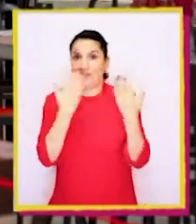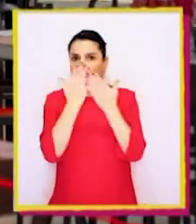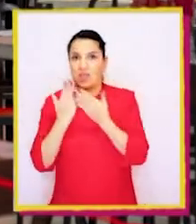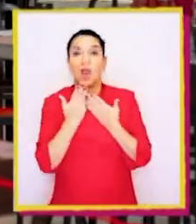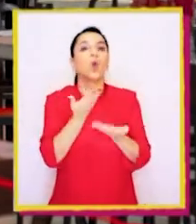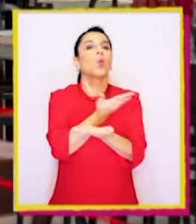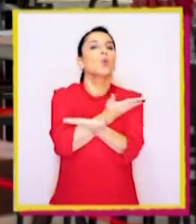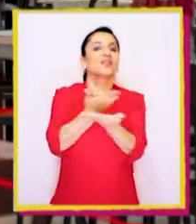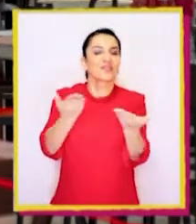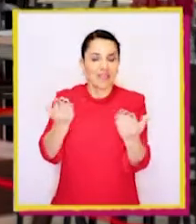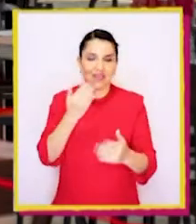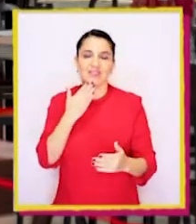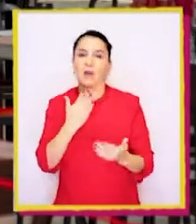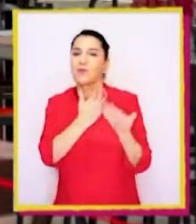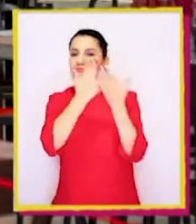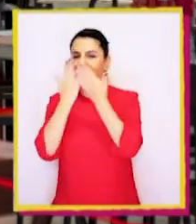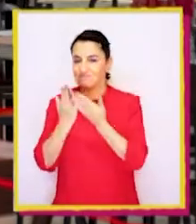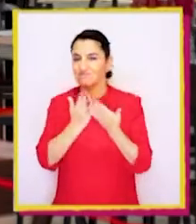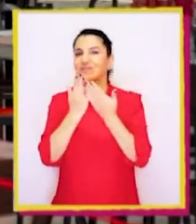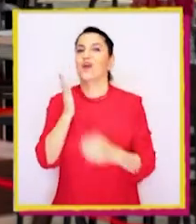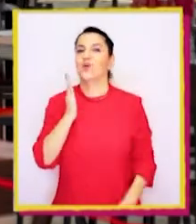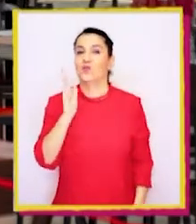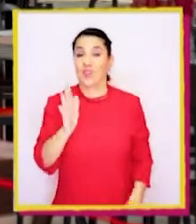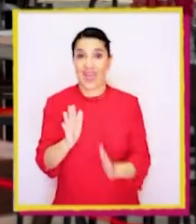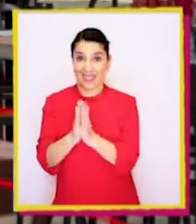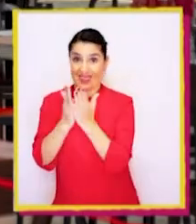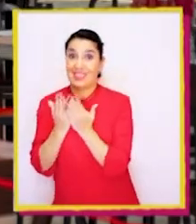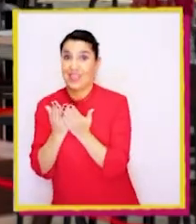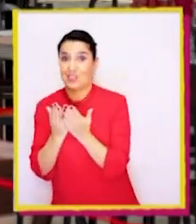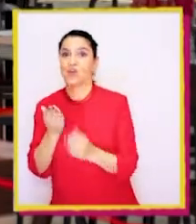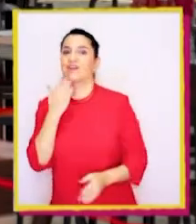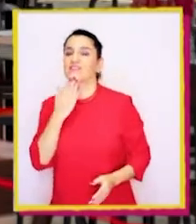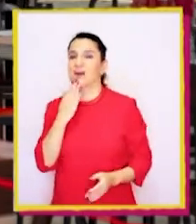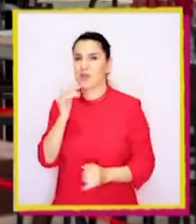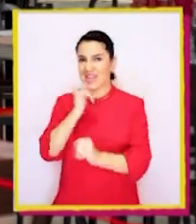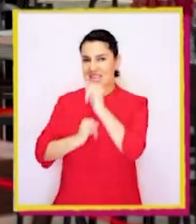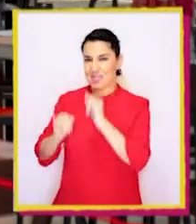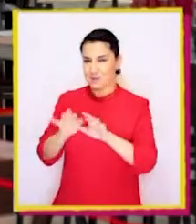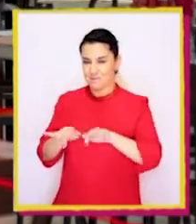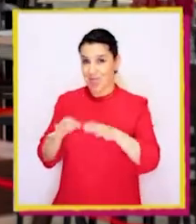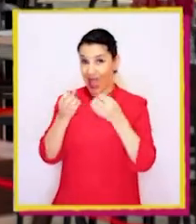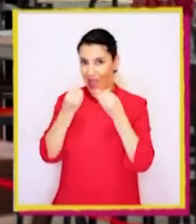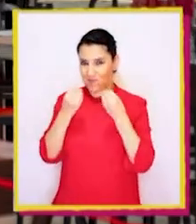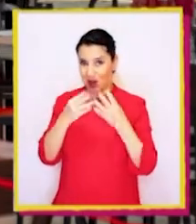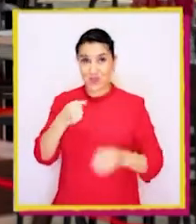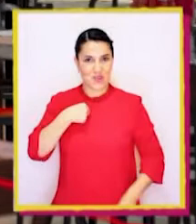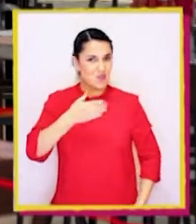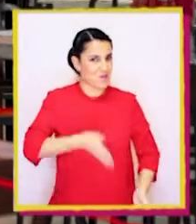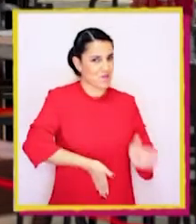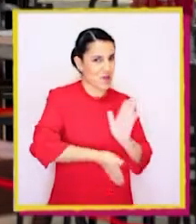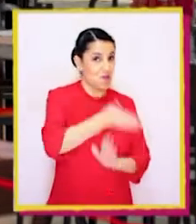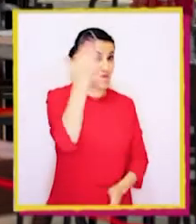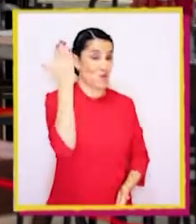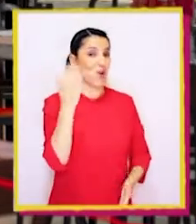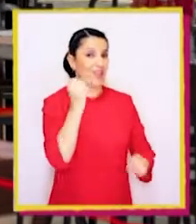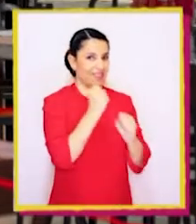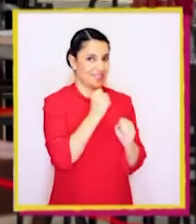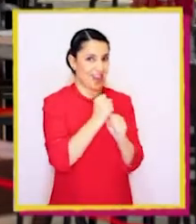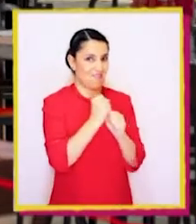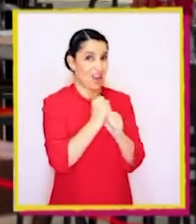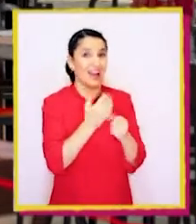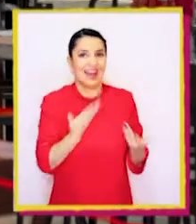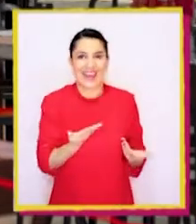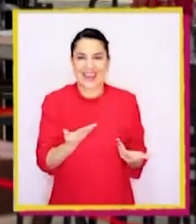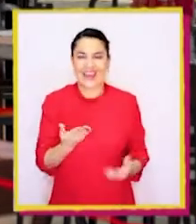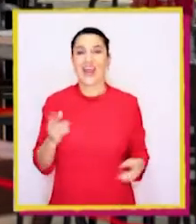practicar. Y ustedes también tienen que seguir practicando en su texto escolar y en la plataforma Aprendo en Línea. Ahora yo me voy, que tengo pedidos que se me